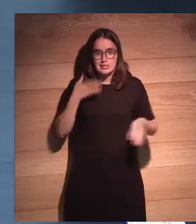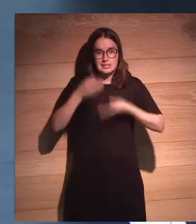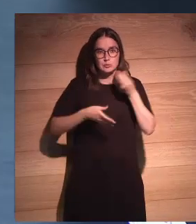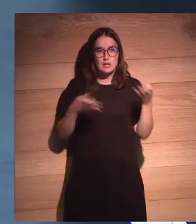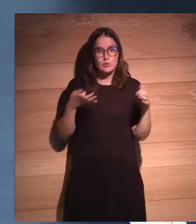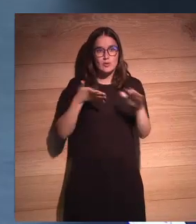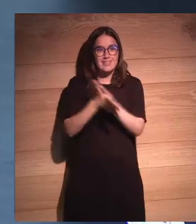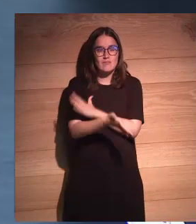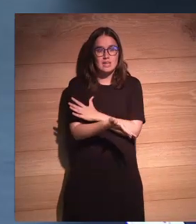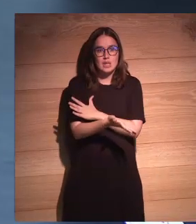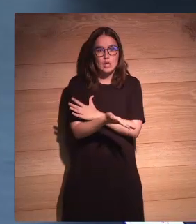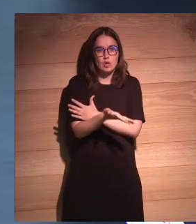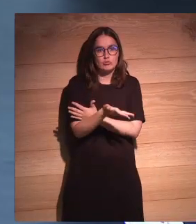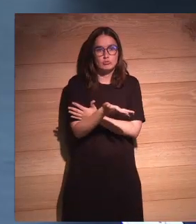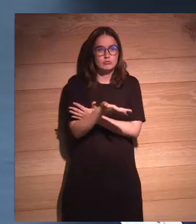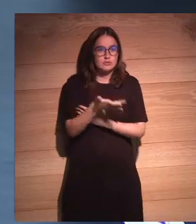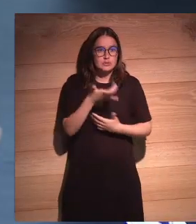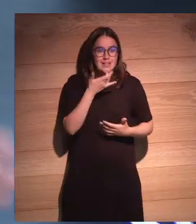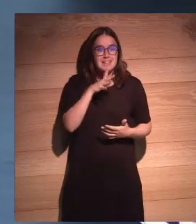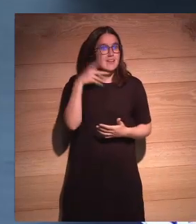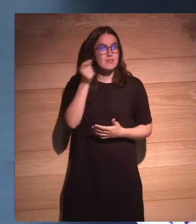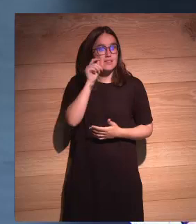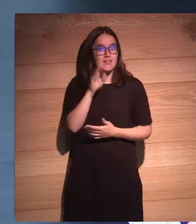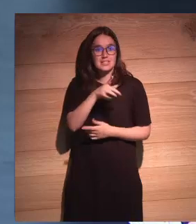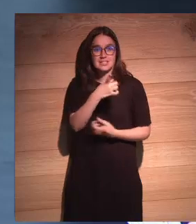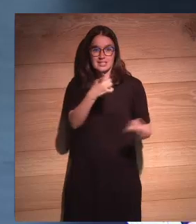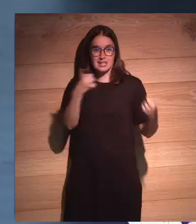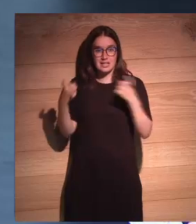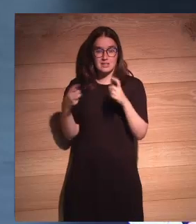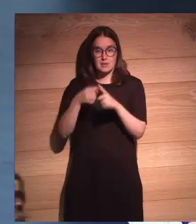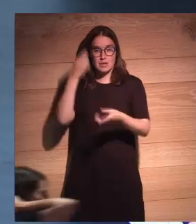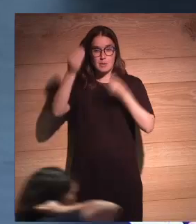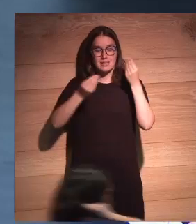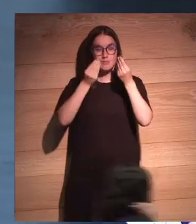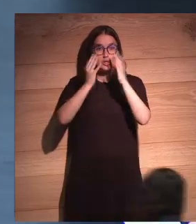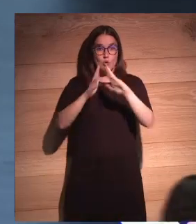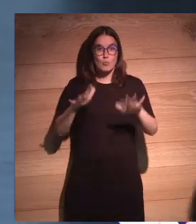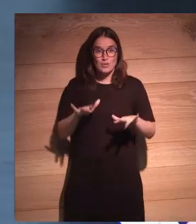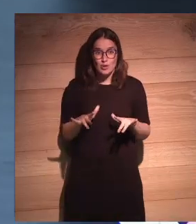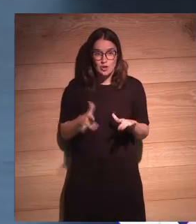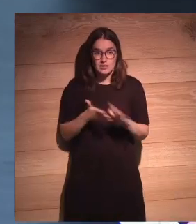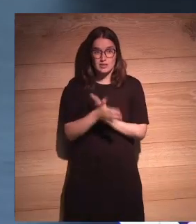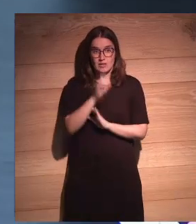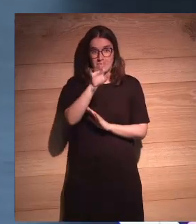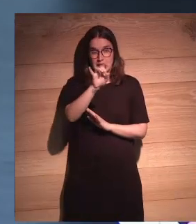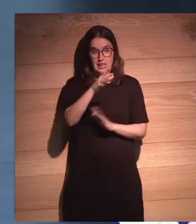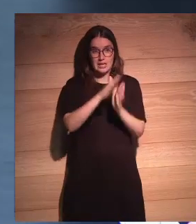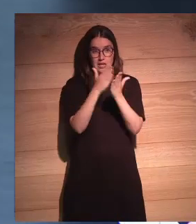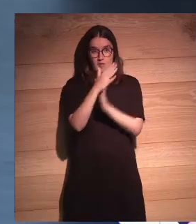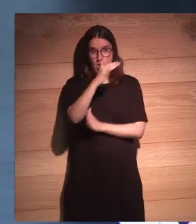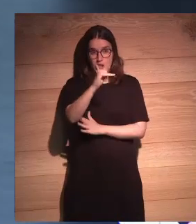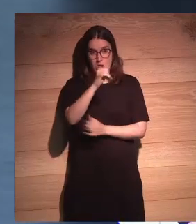haciendo es una definición acumulativa de aquellas destrezas que son necesarias para el pensamiento computacional. Son 15. En el libro